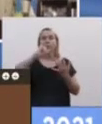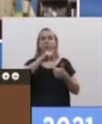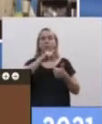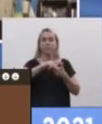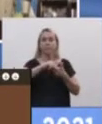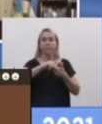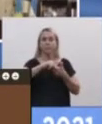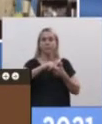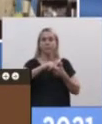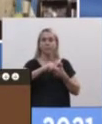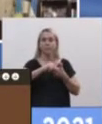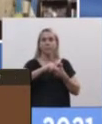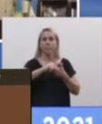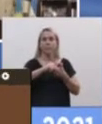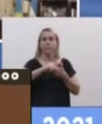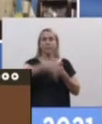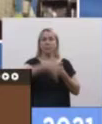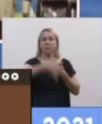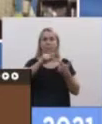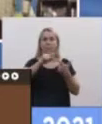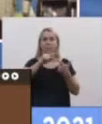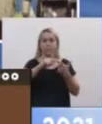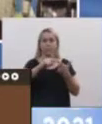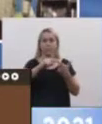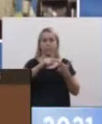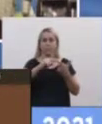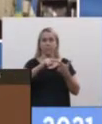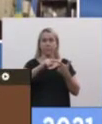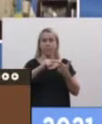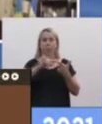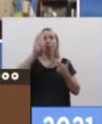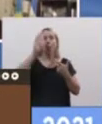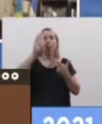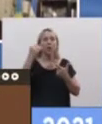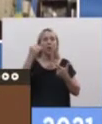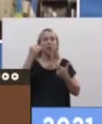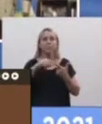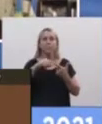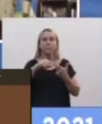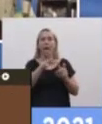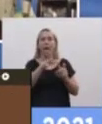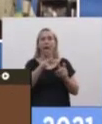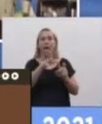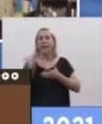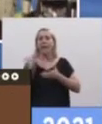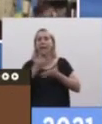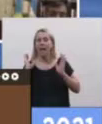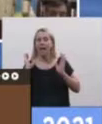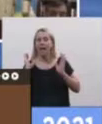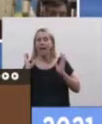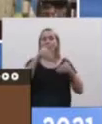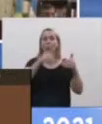Y principalmente la primera objeción era que se quitaron del presupuesto normas que hacen a la claridad futuro. Es decir, generalmente